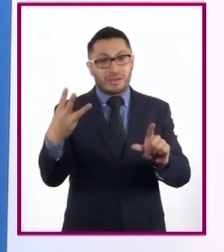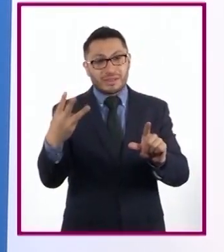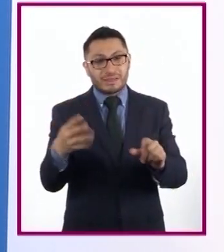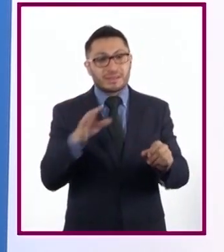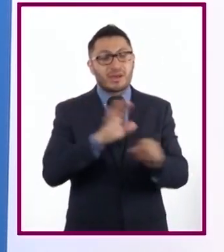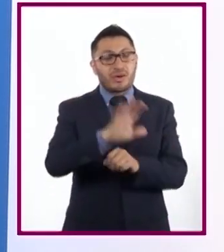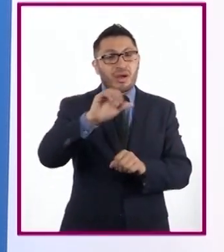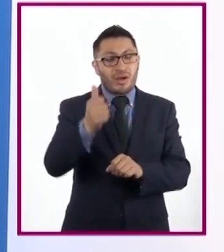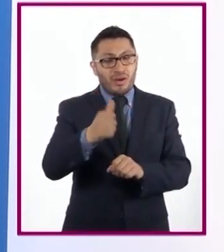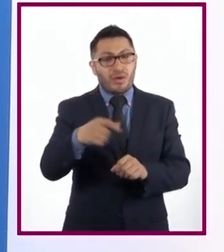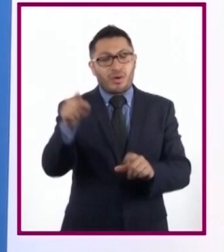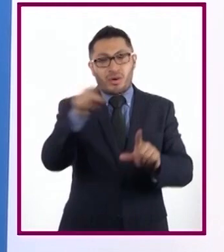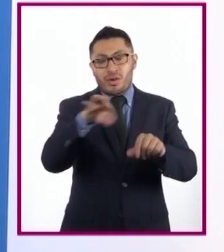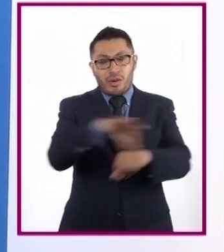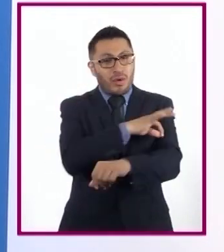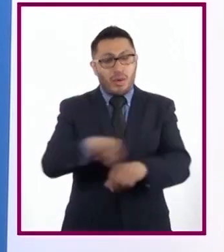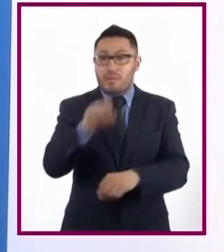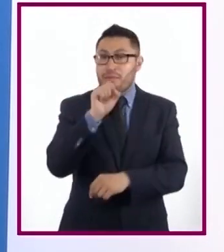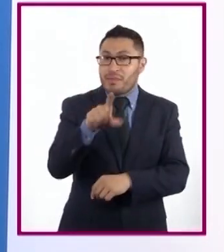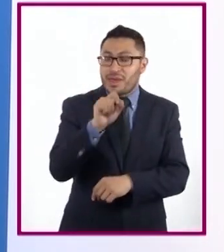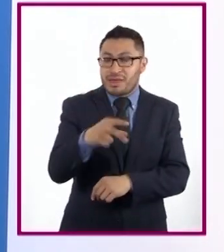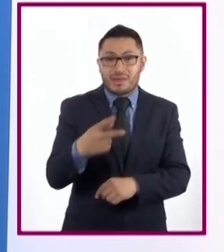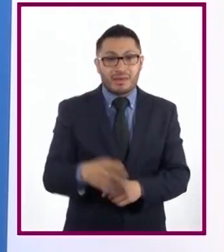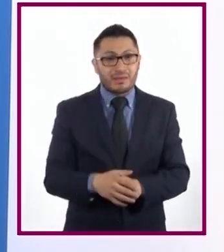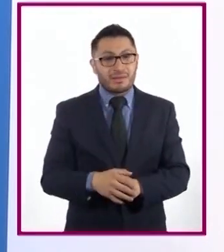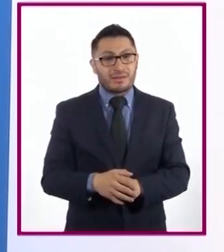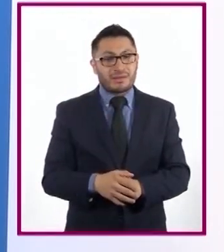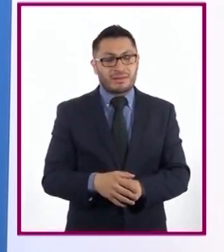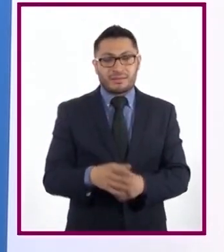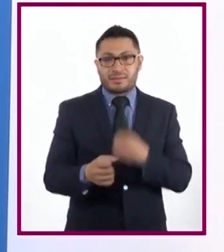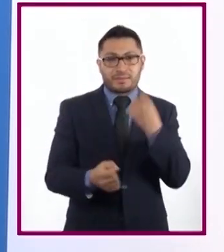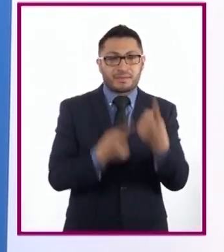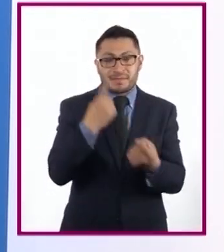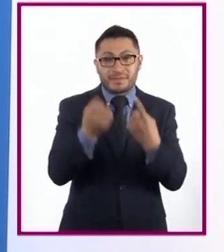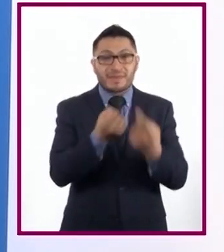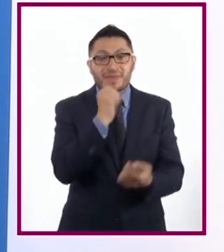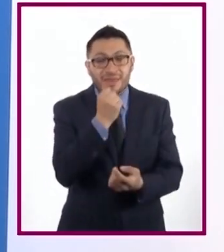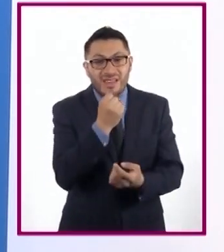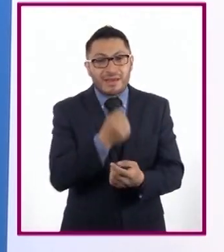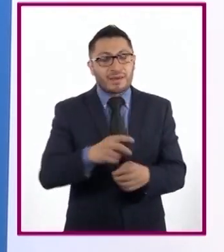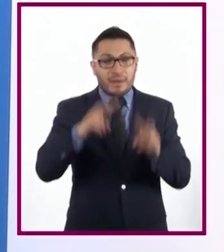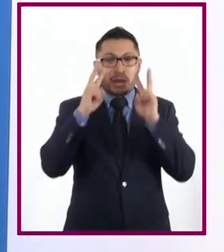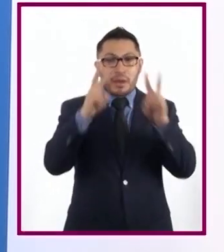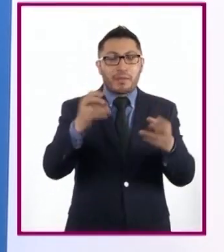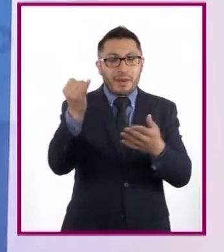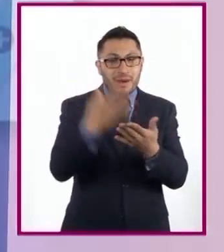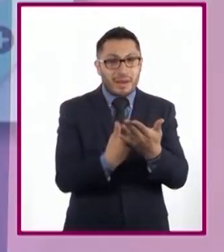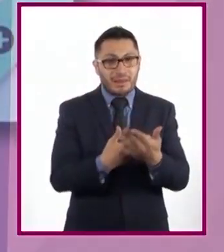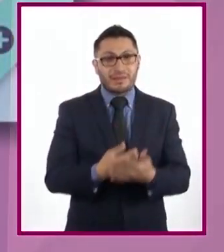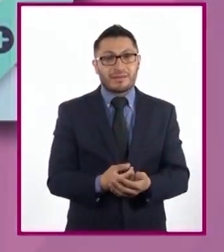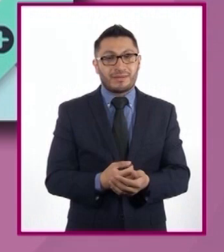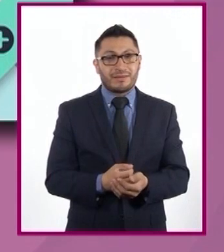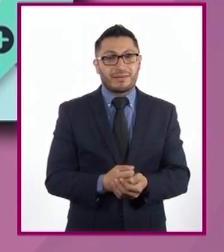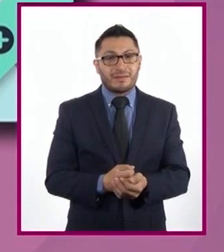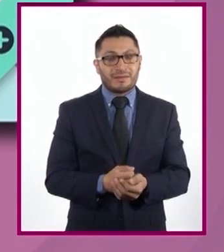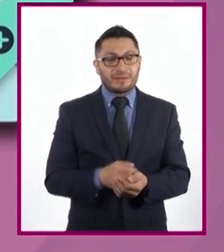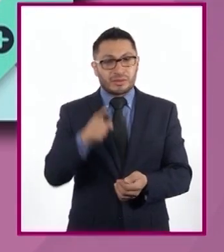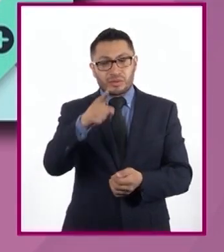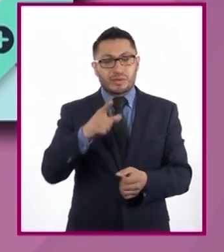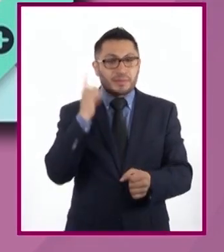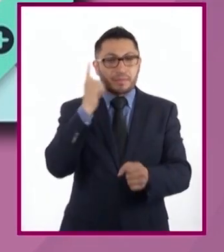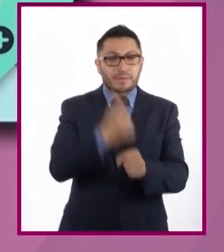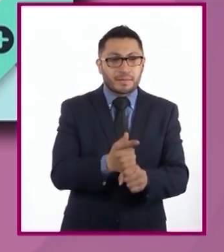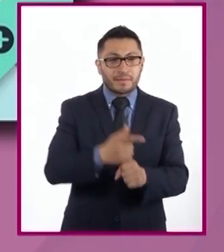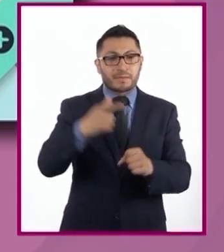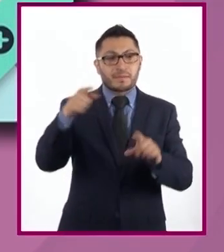miden lo mismo que estos dos? Les daremos unos segundos para que observen la imagen y traten de encontrar los